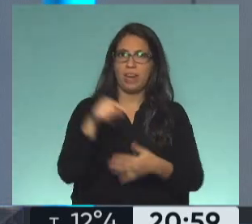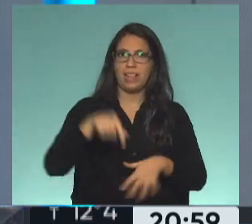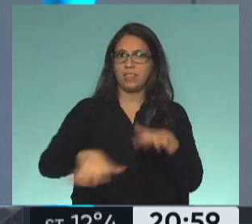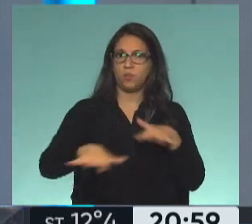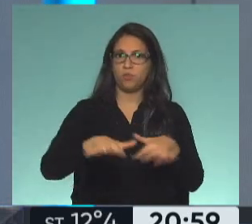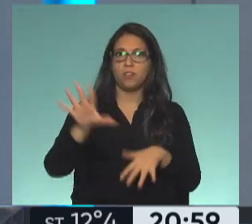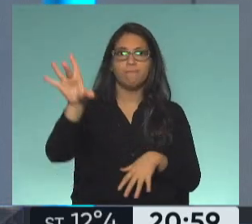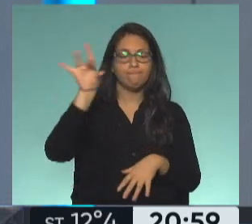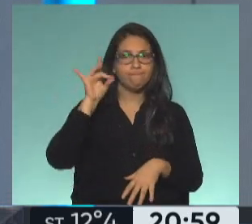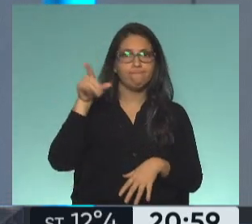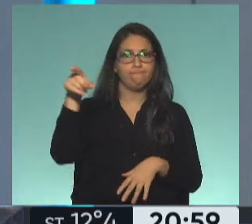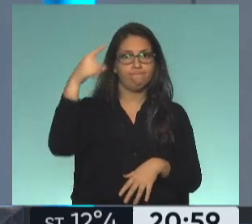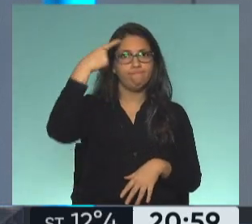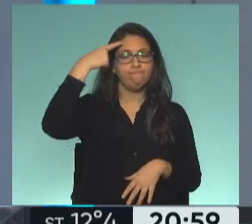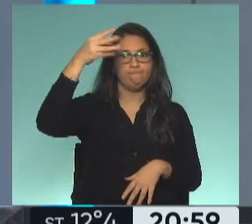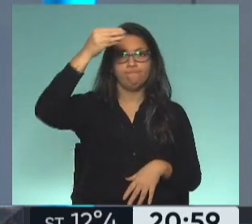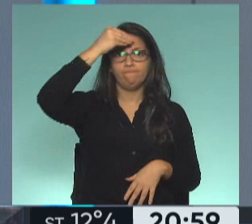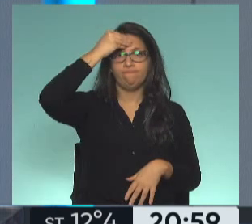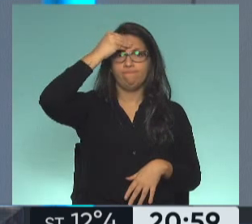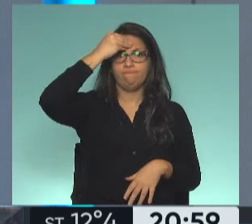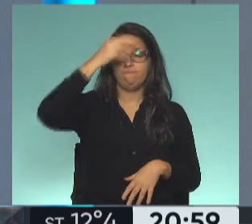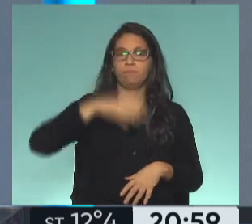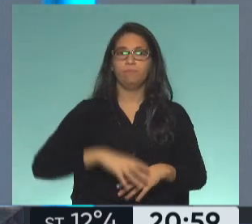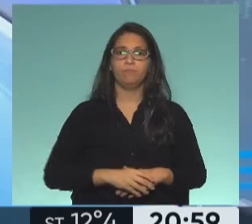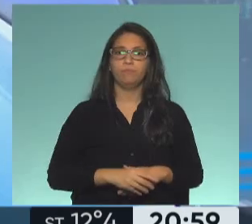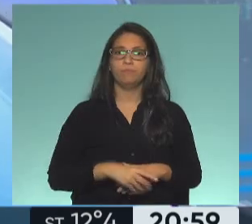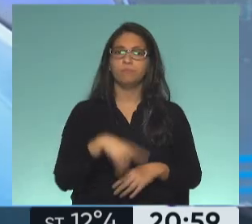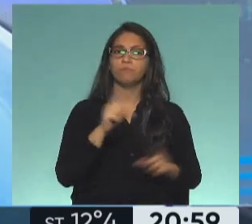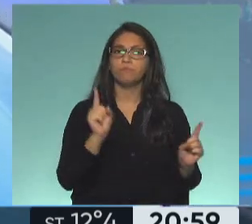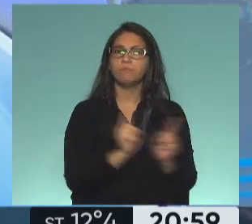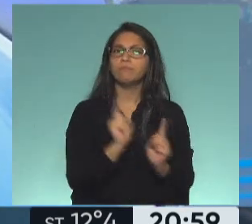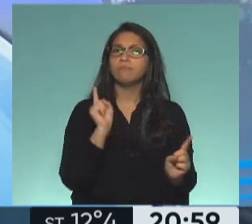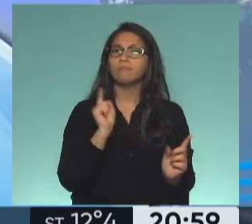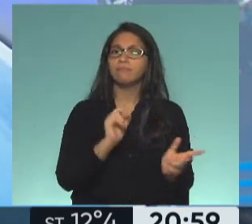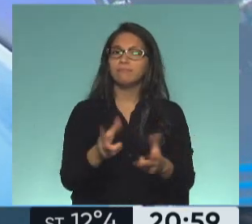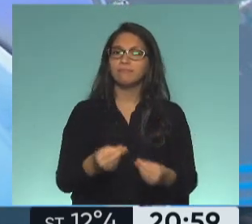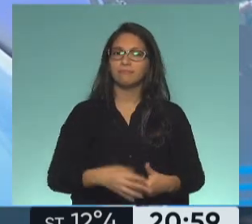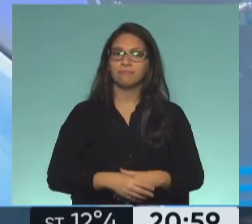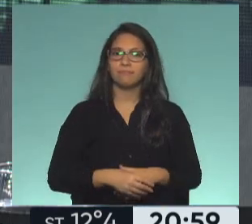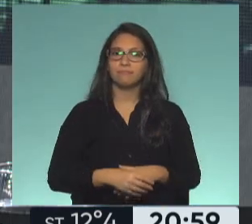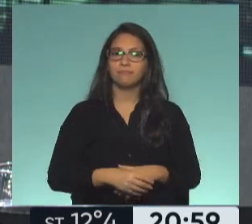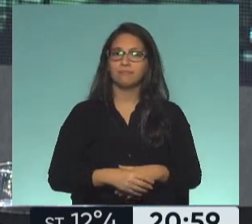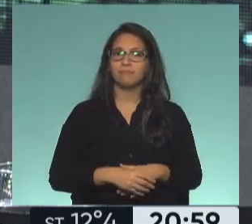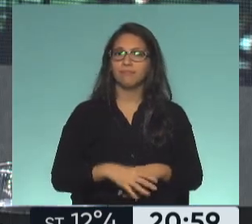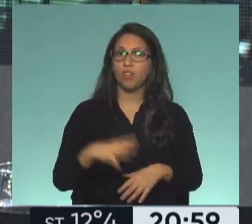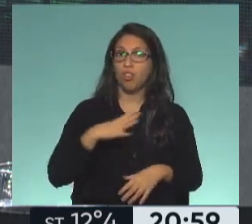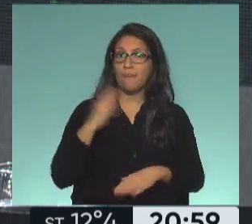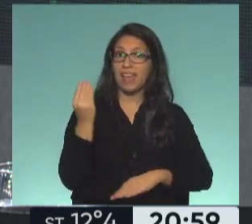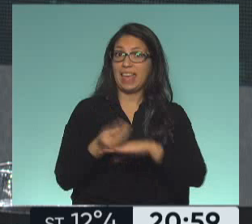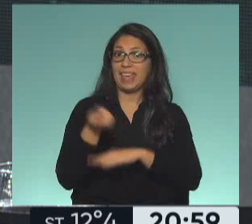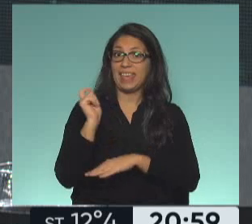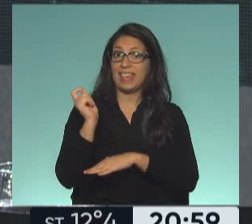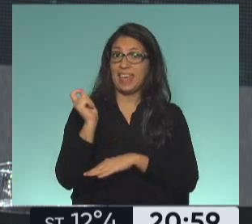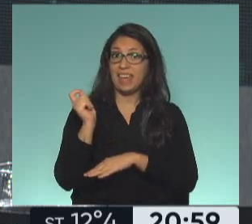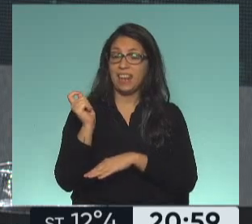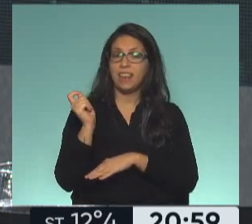situación y tomarlo, ¿no? Tomar esa idea y empezar a aplicarla. Tuya cortita y al pie. Que todavía no se sepa cuál es el candidato del